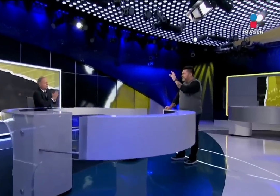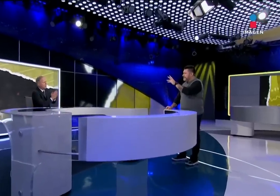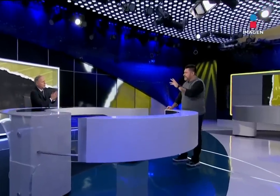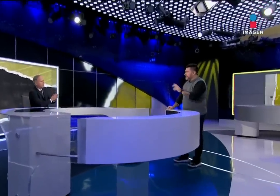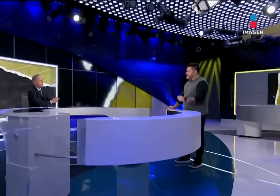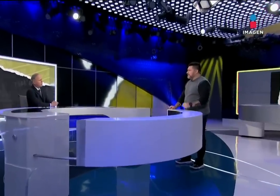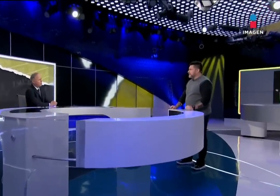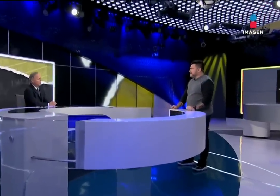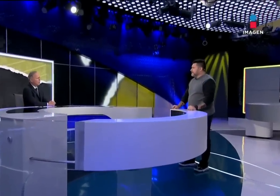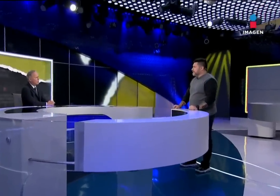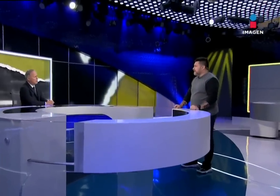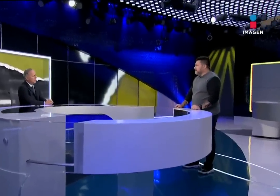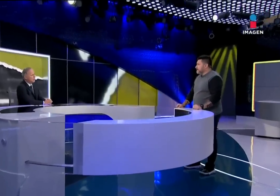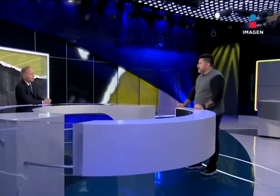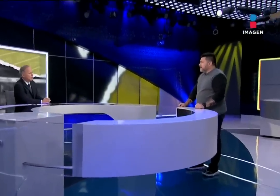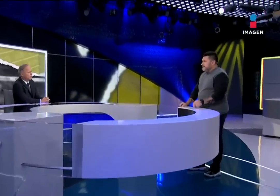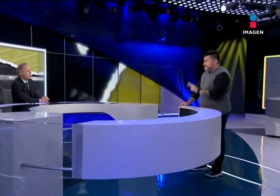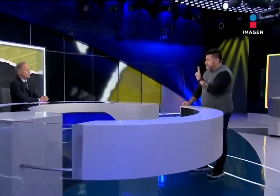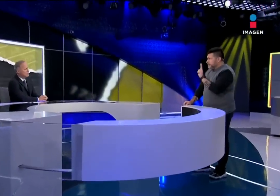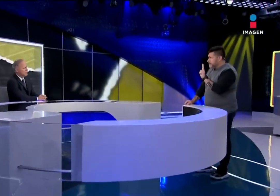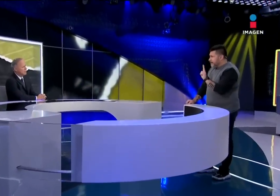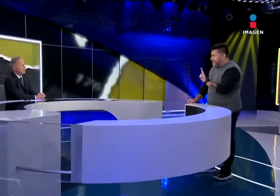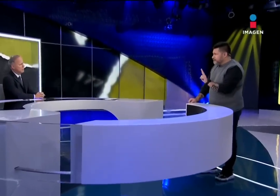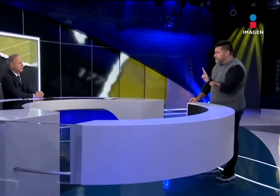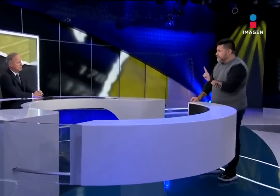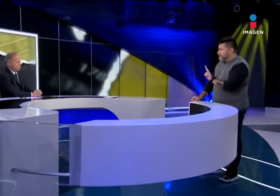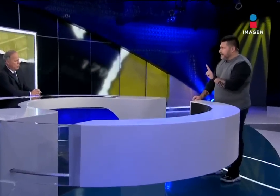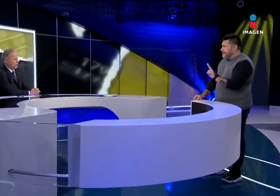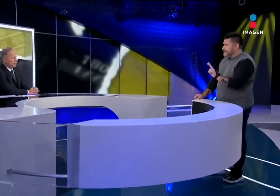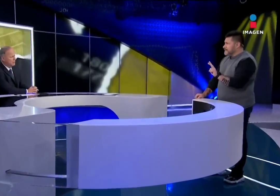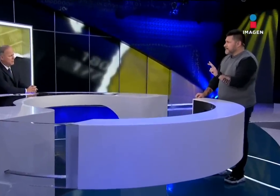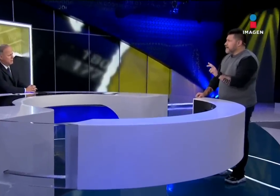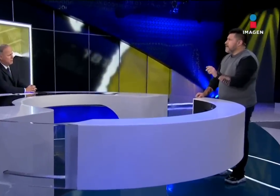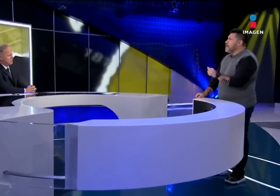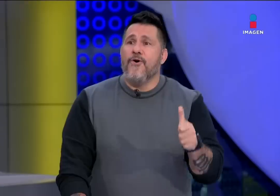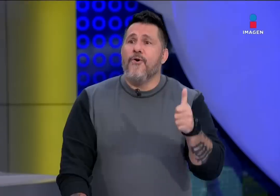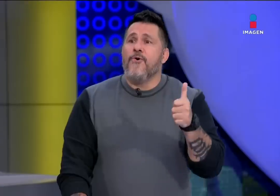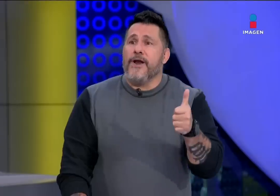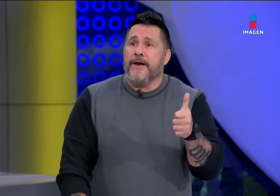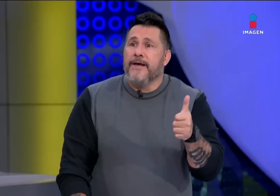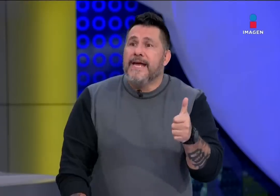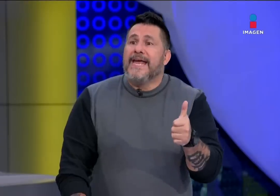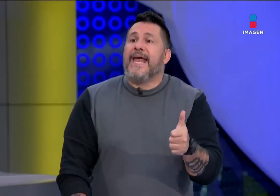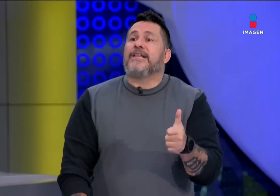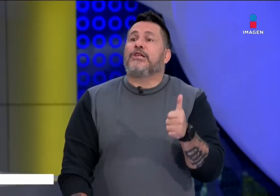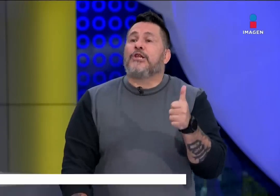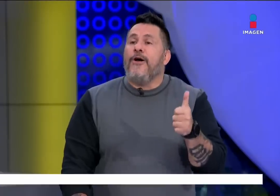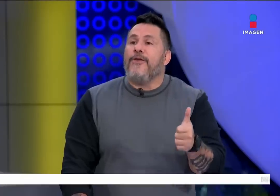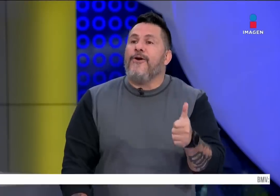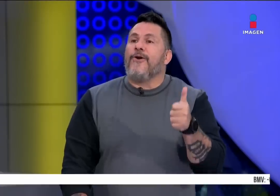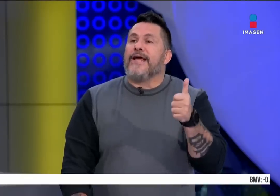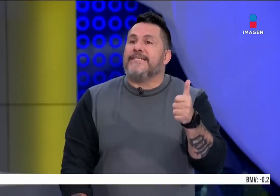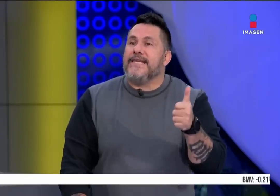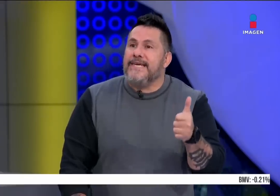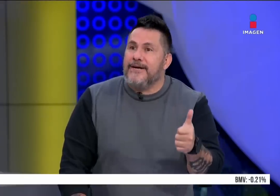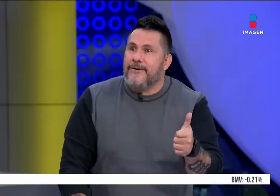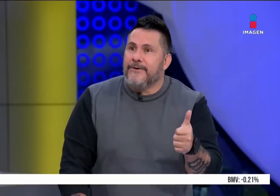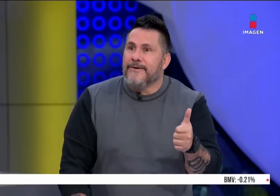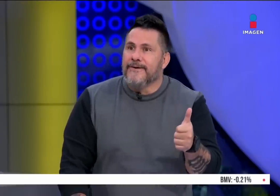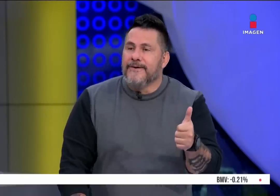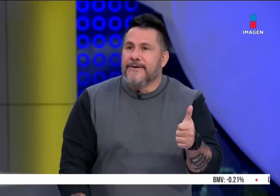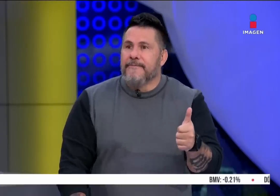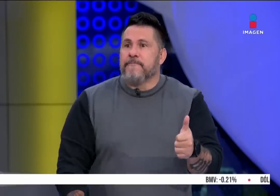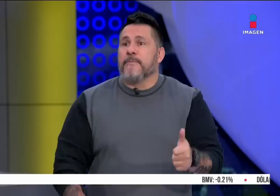grave, etcétera, etcétera, etcétera. ¿Por qué lo hacen ahora? Te digo, hay dos posibilidades. Una, que todo lo que se